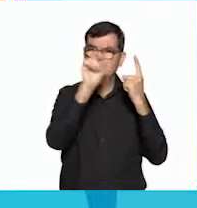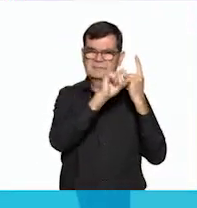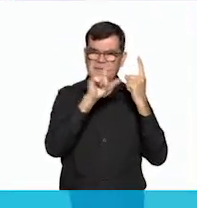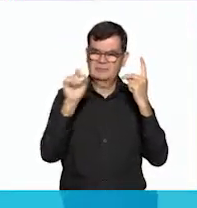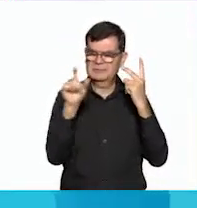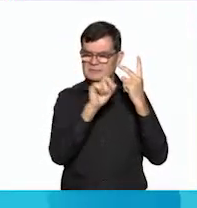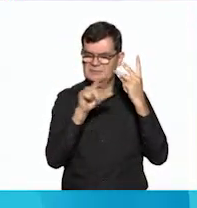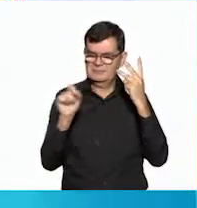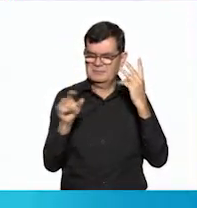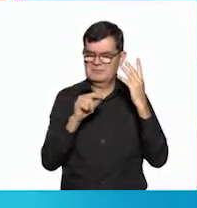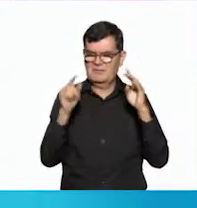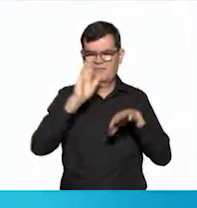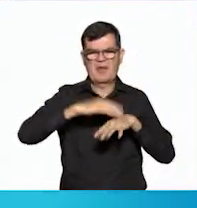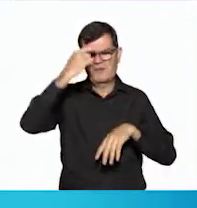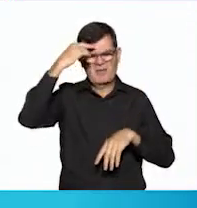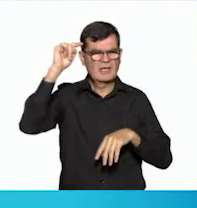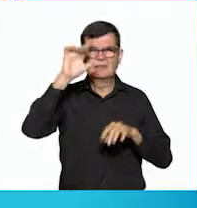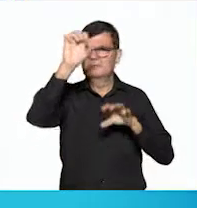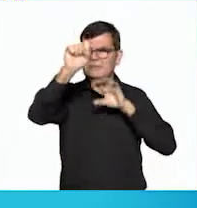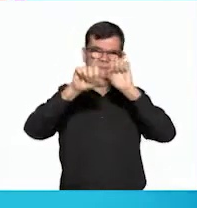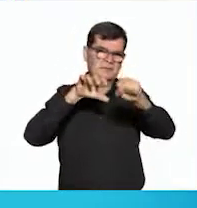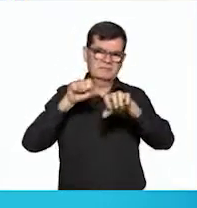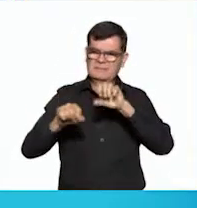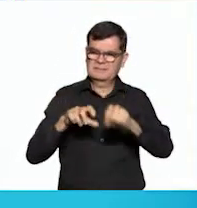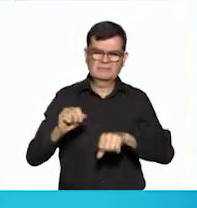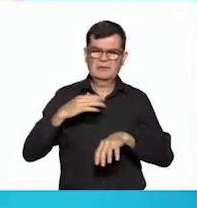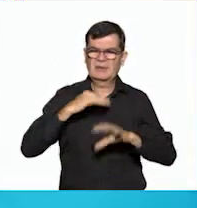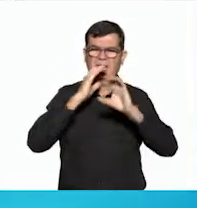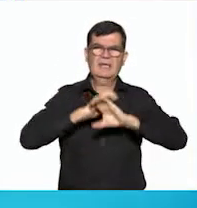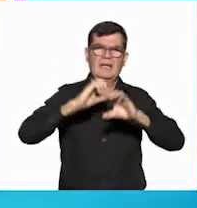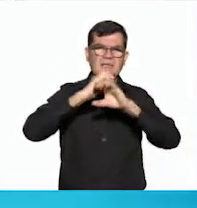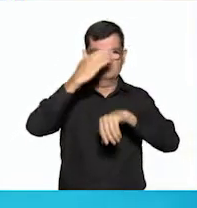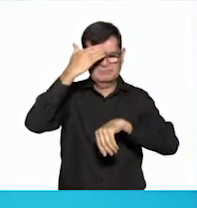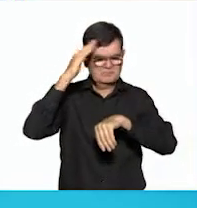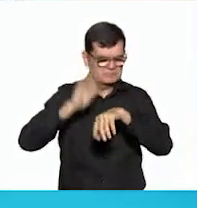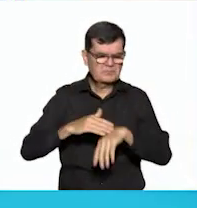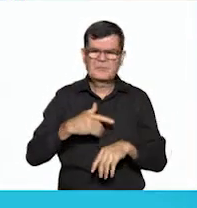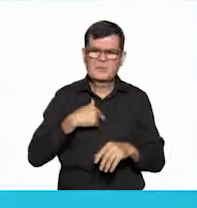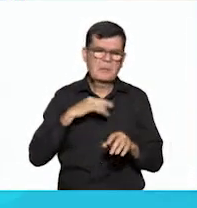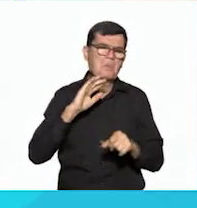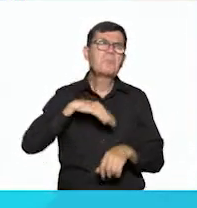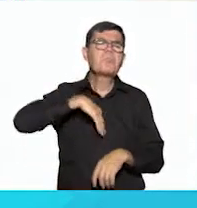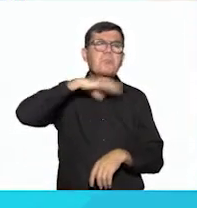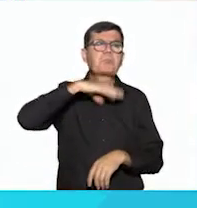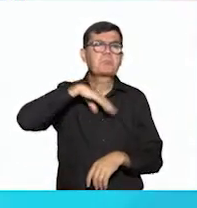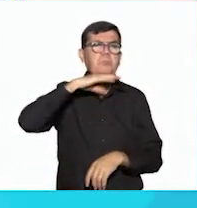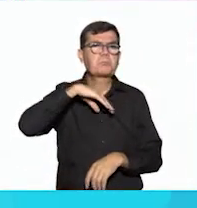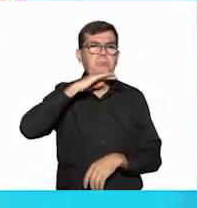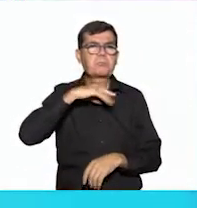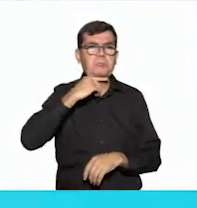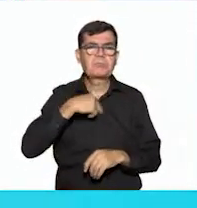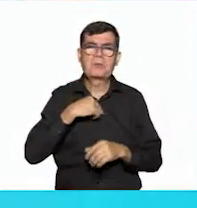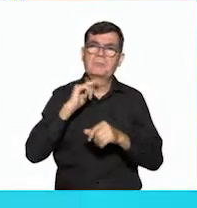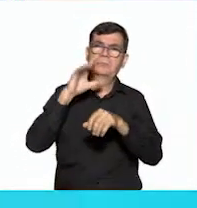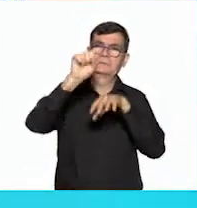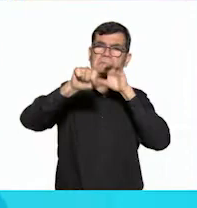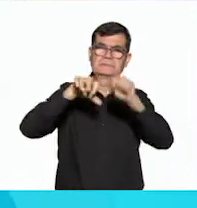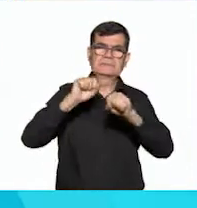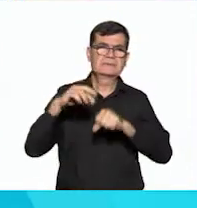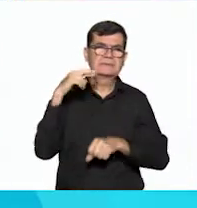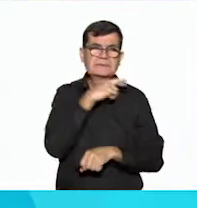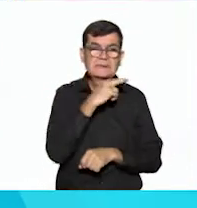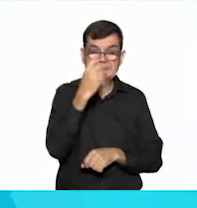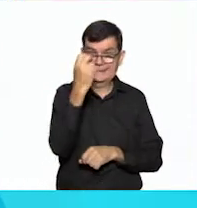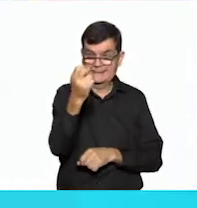Ah, claro. Eso hace más fácil que yo me pueda aprender la canción. Incluso me la aprendo sin darme cuenta. Exacto. Muy